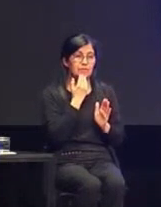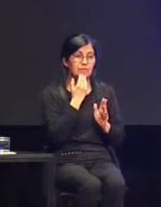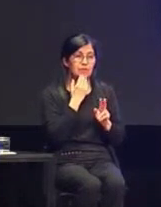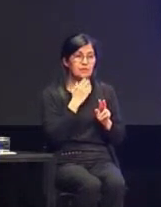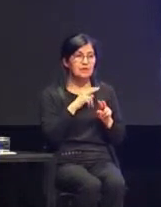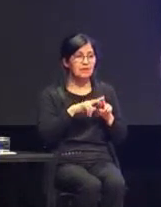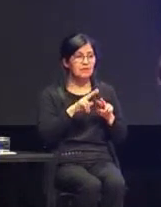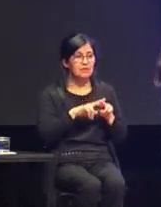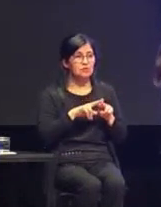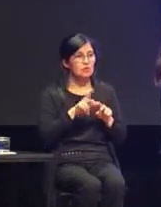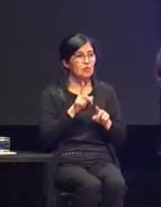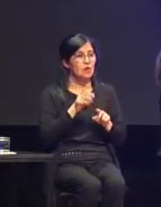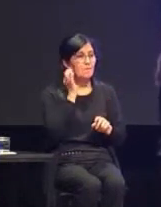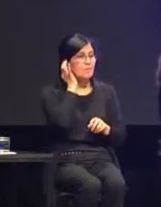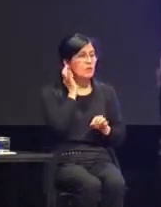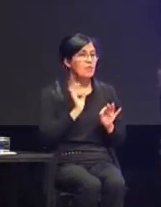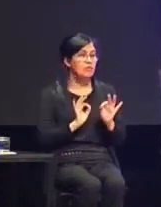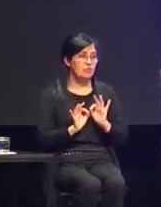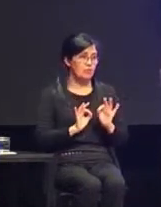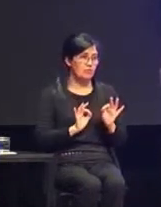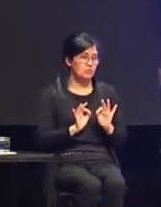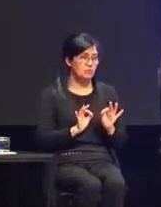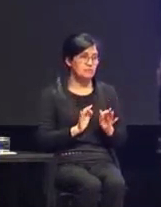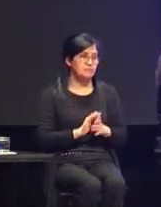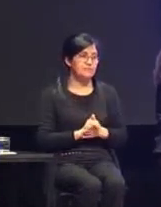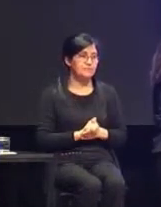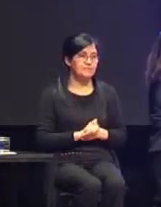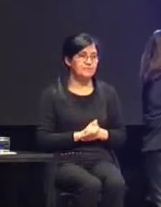la doctora Eiken, que es espectacular.